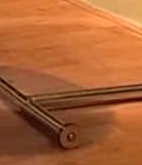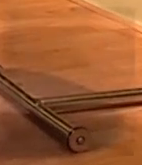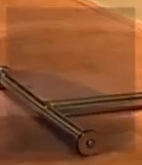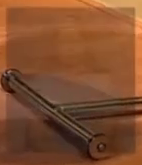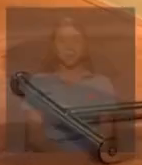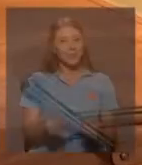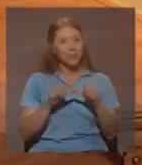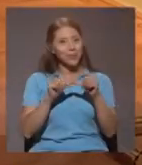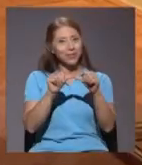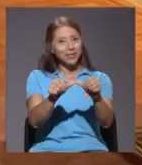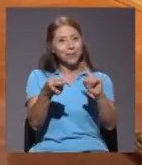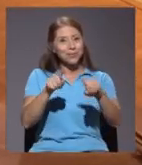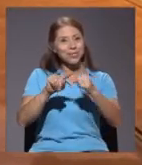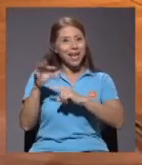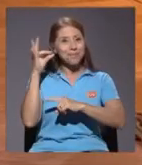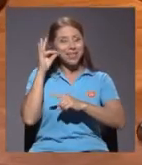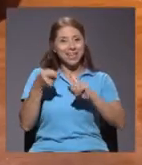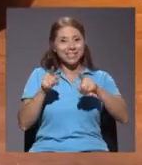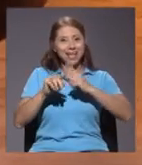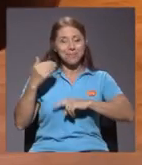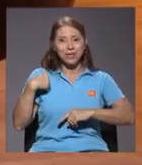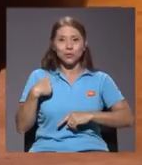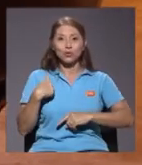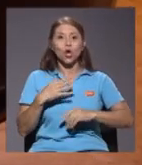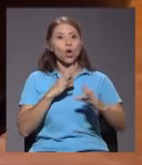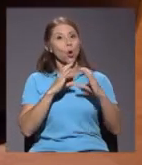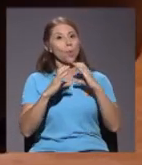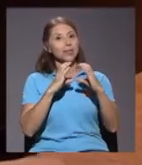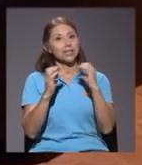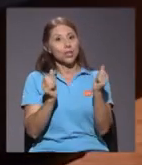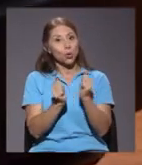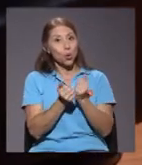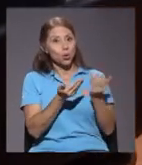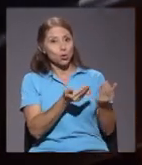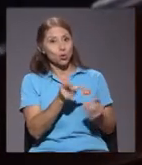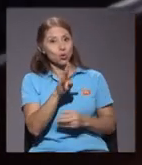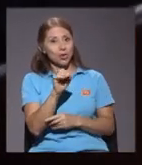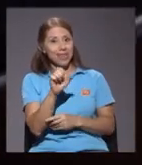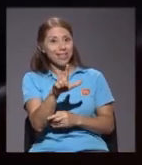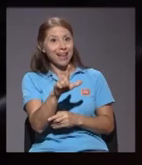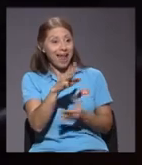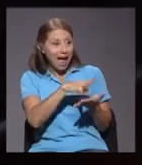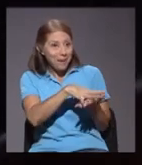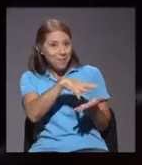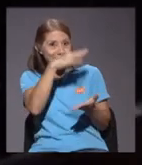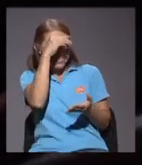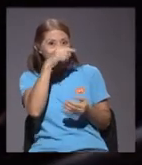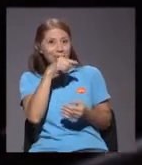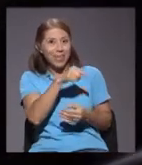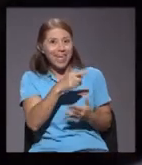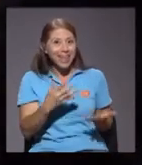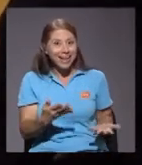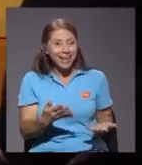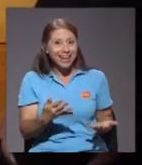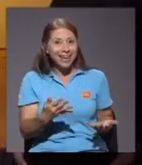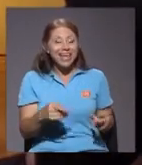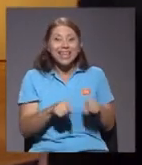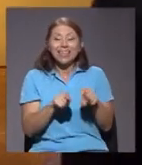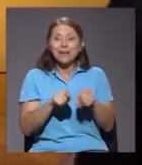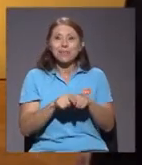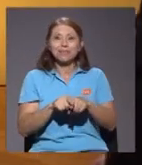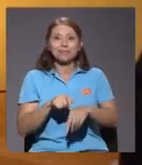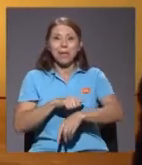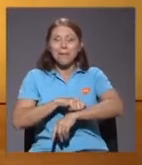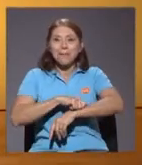continuamos amigas y amigos conversando con dolor ando aprendiendo de él y pellizcando los de esta circunstancia